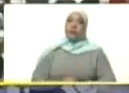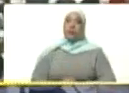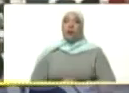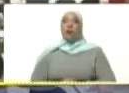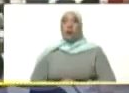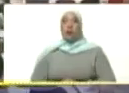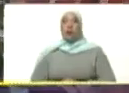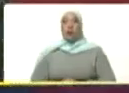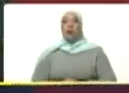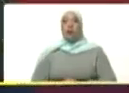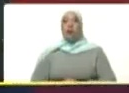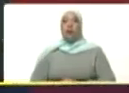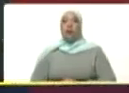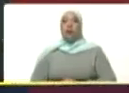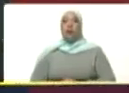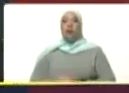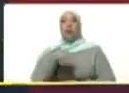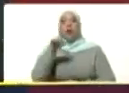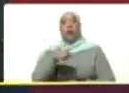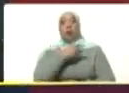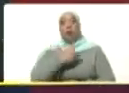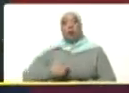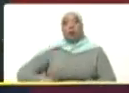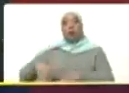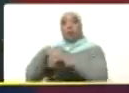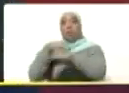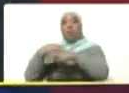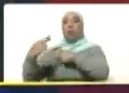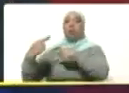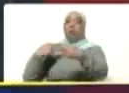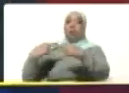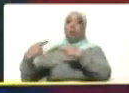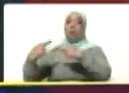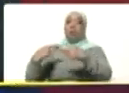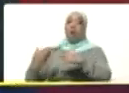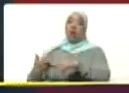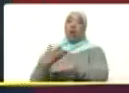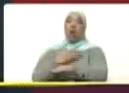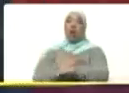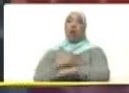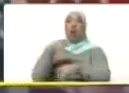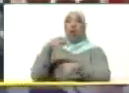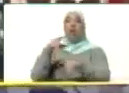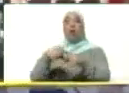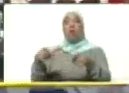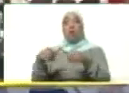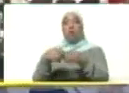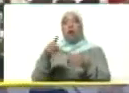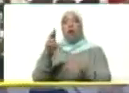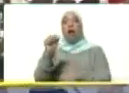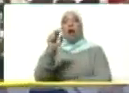Al honorable Paul Chen Green, ministro de Relaciones Exteriores de Antigua y Barbuda.